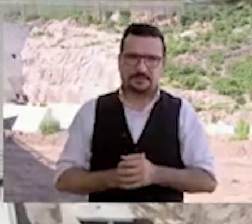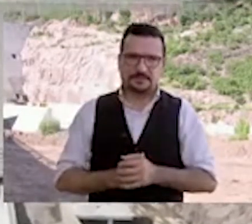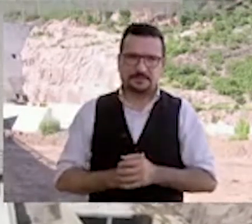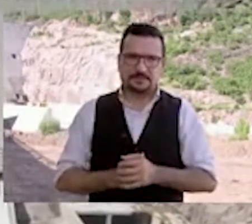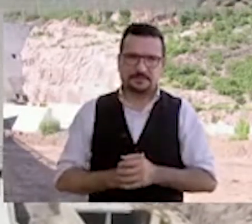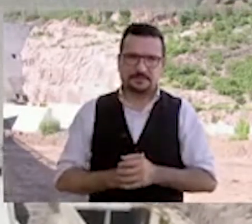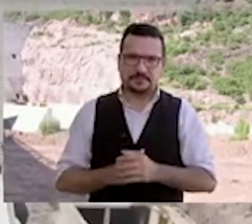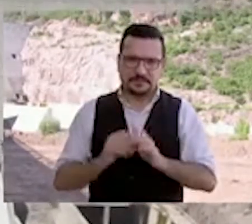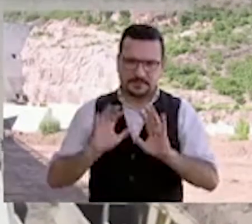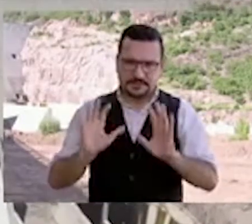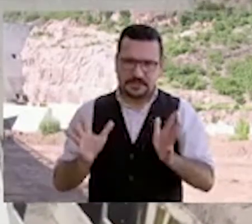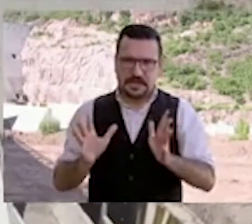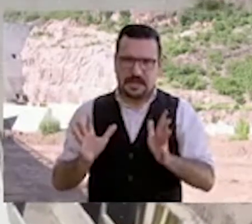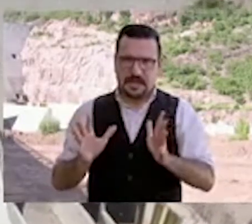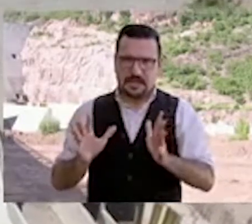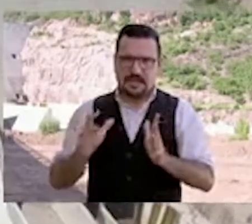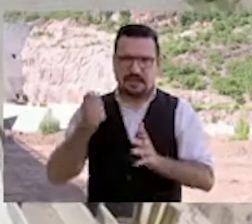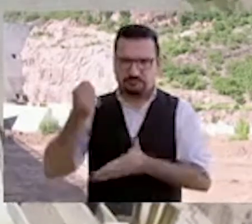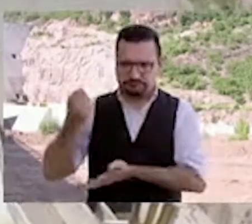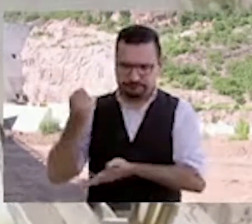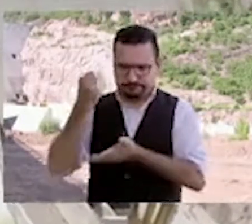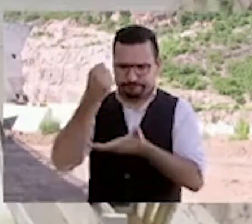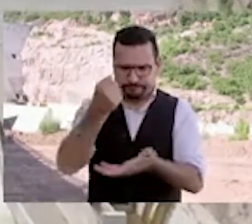ya se habían invertido